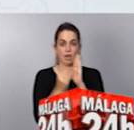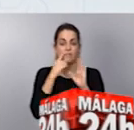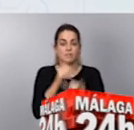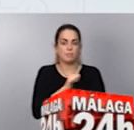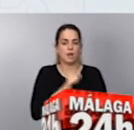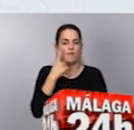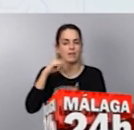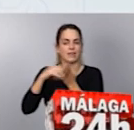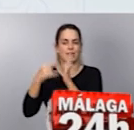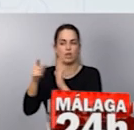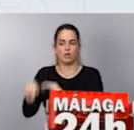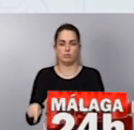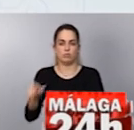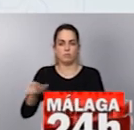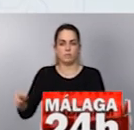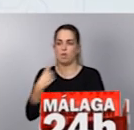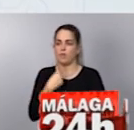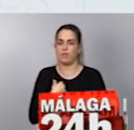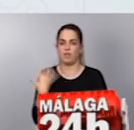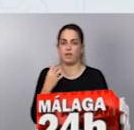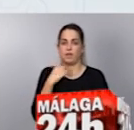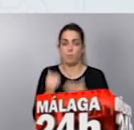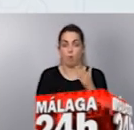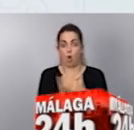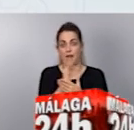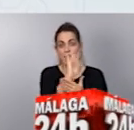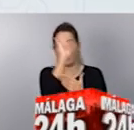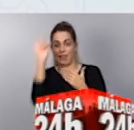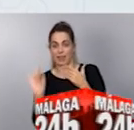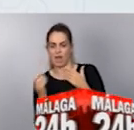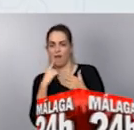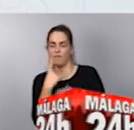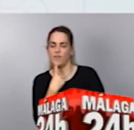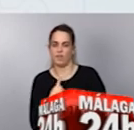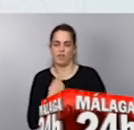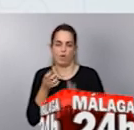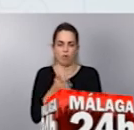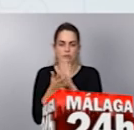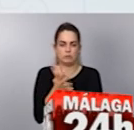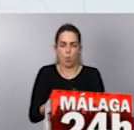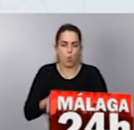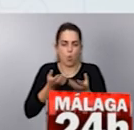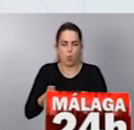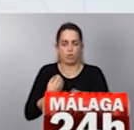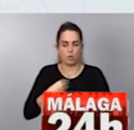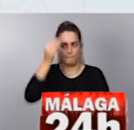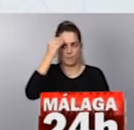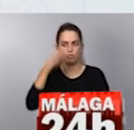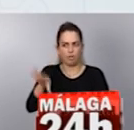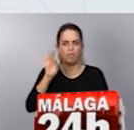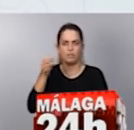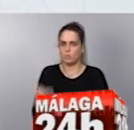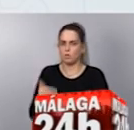y posteriormente a lo largo del día de hoy se tomará esa decisión que lógicamente es muy, muy importante para